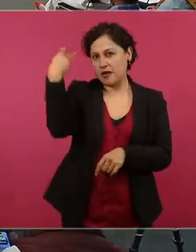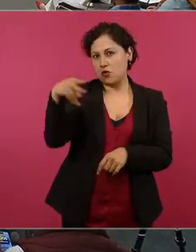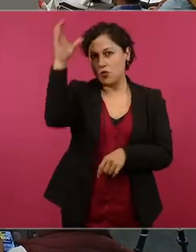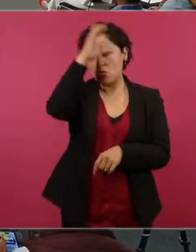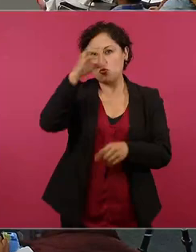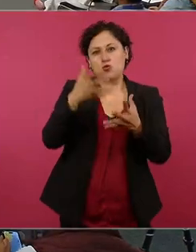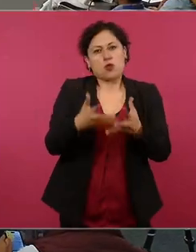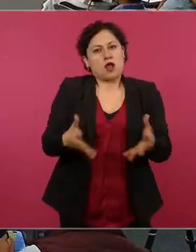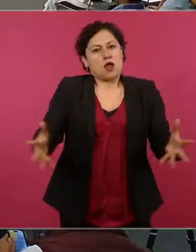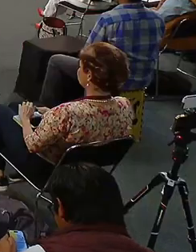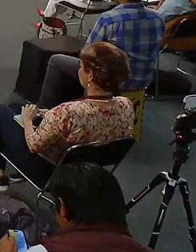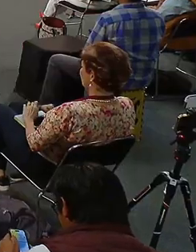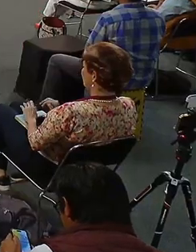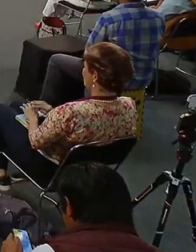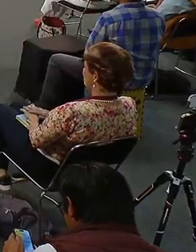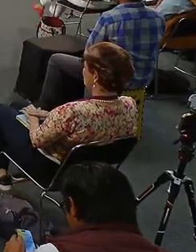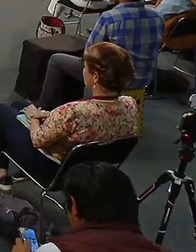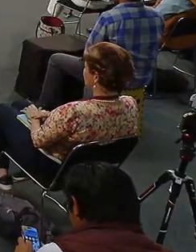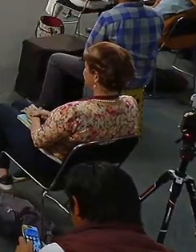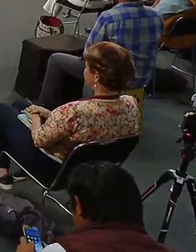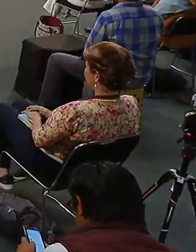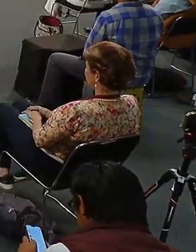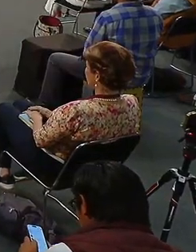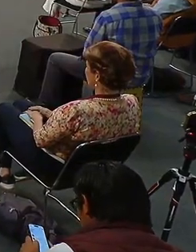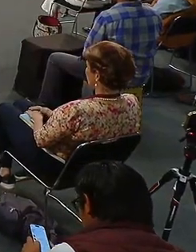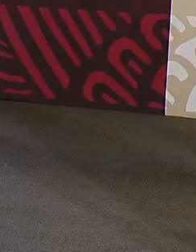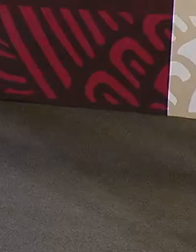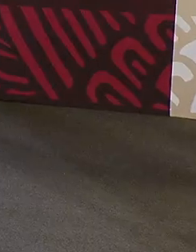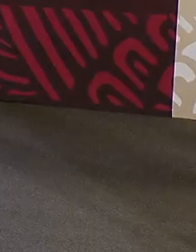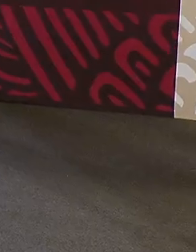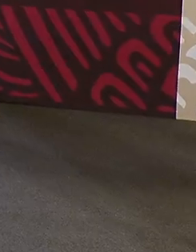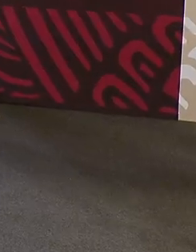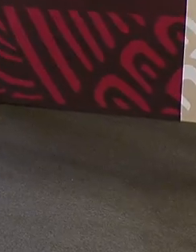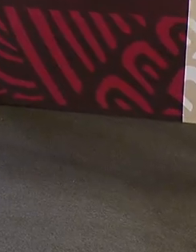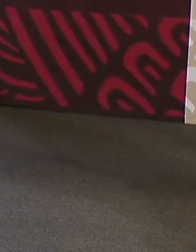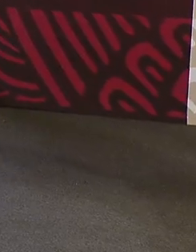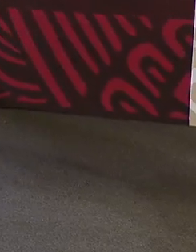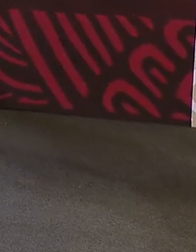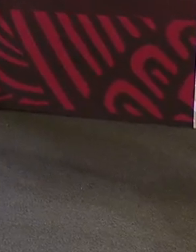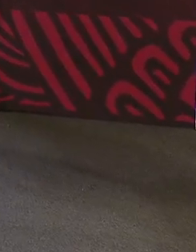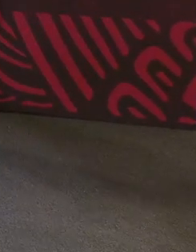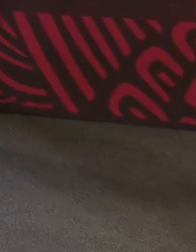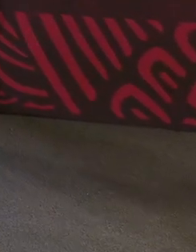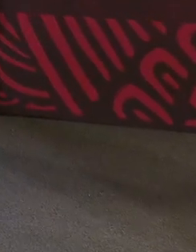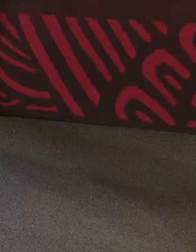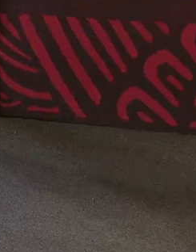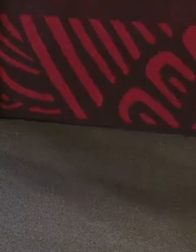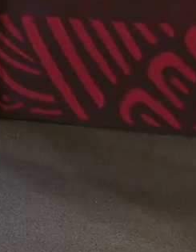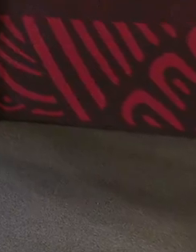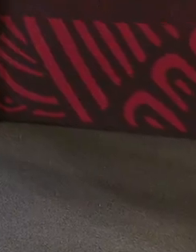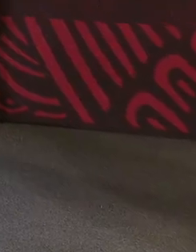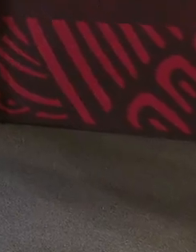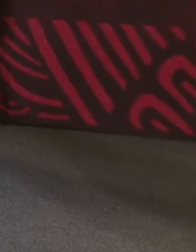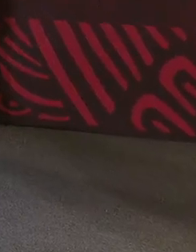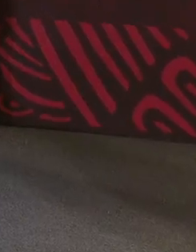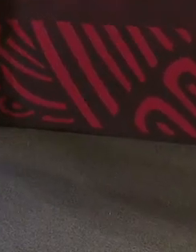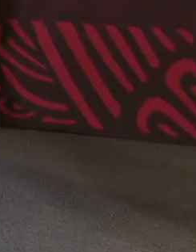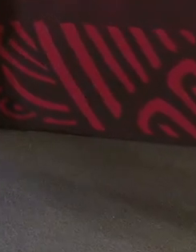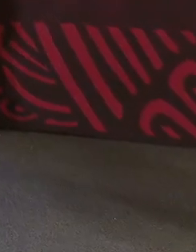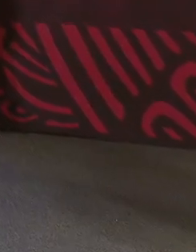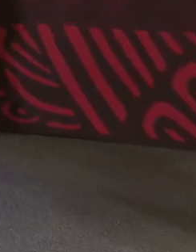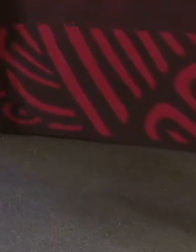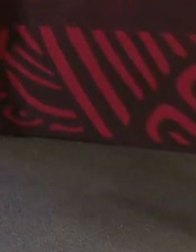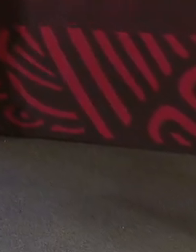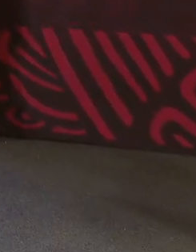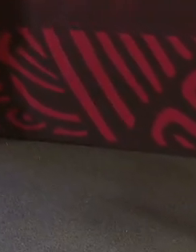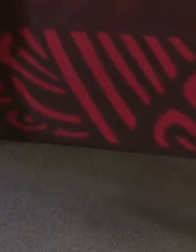excepcional, único. Somos una potencia cultural en el mundo. Y eso lo debemos